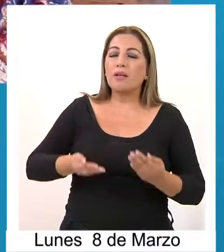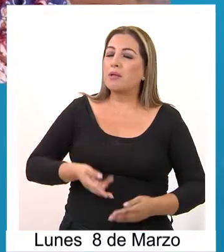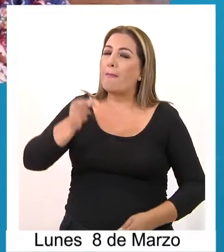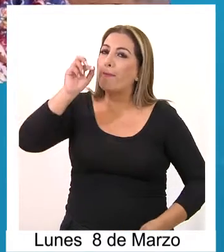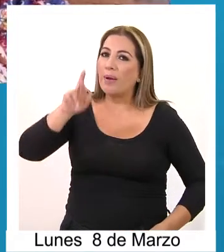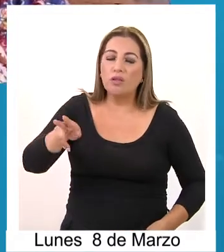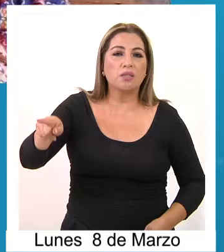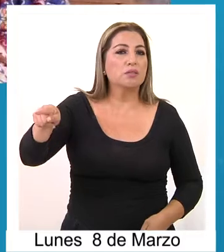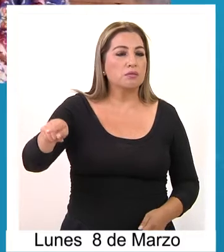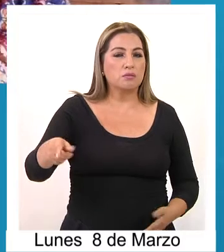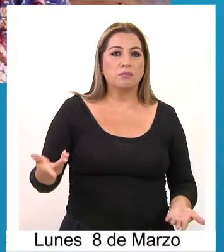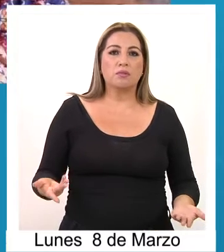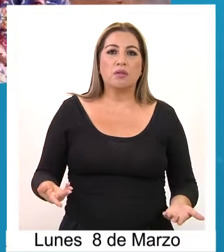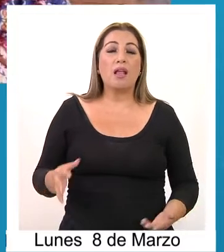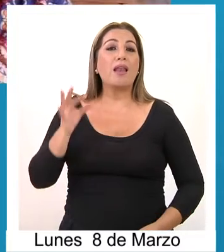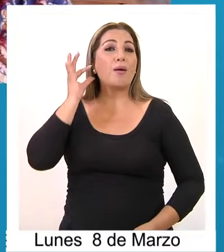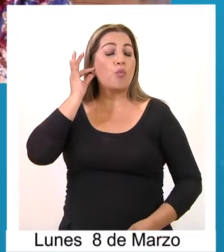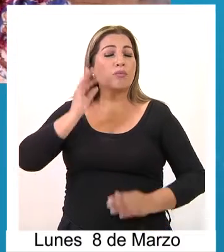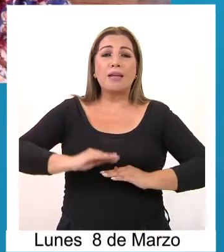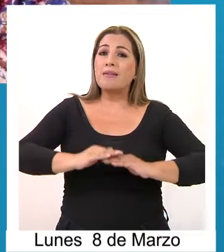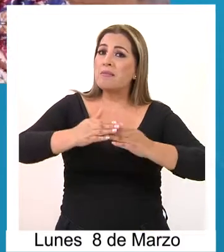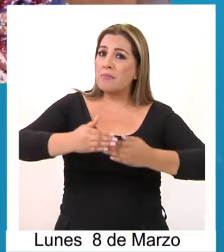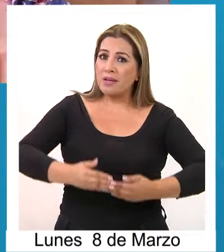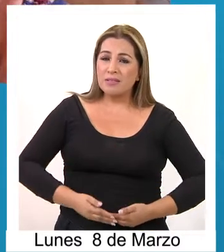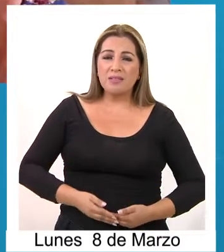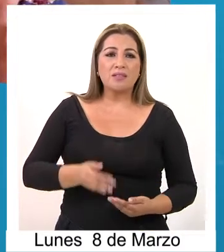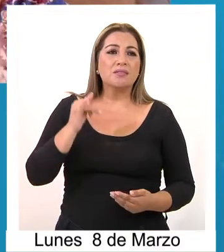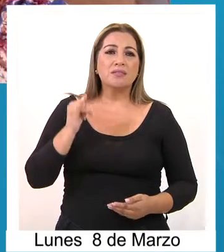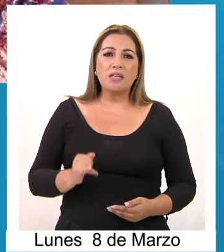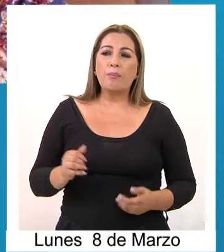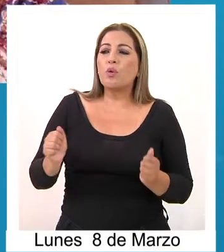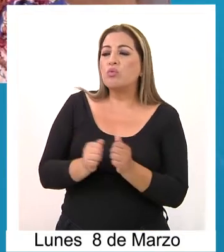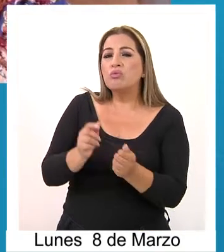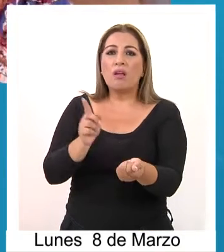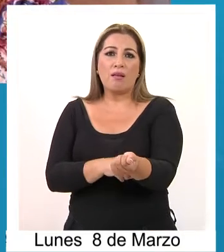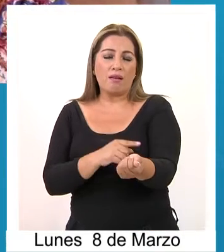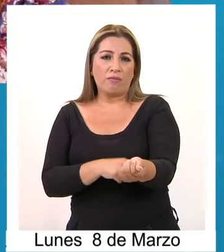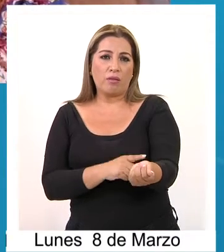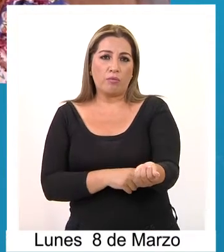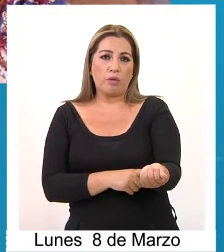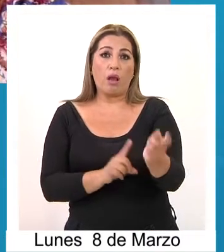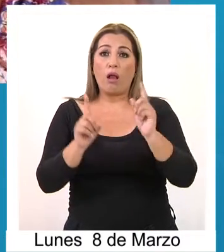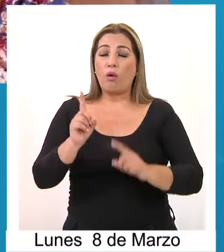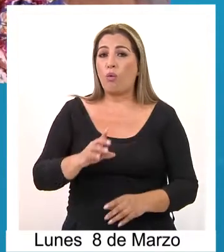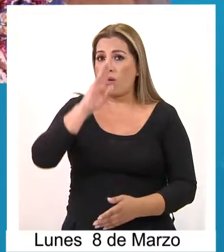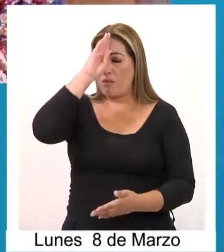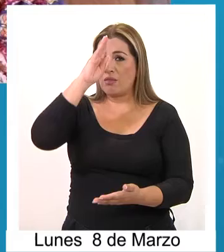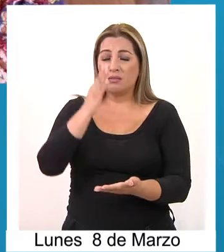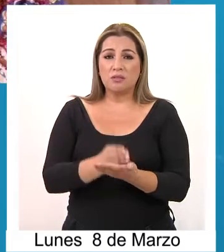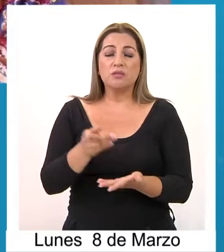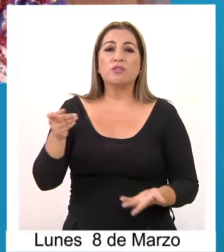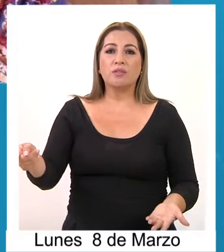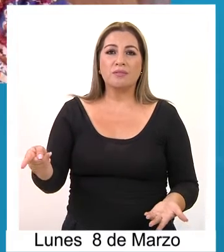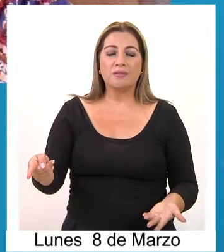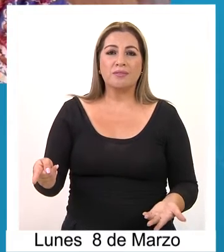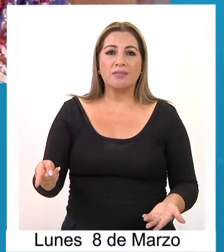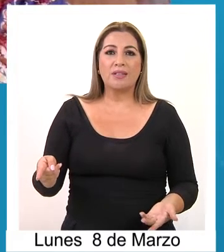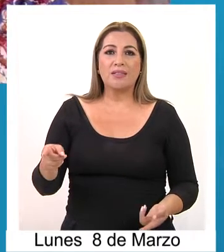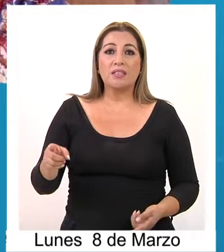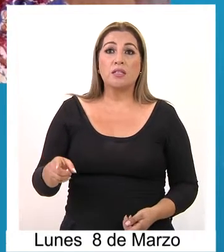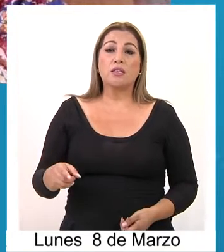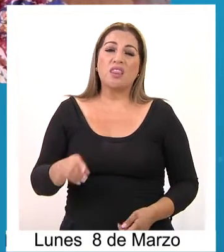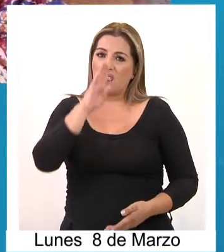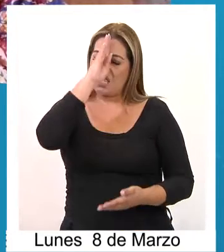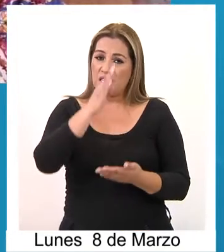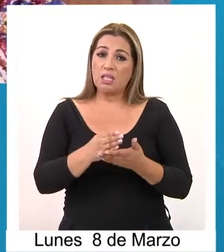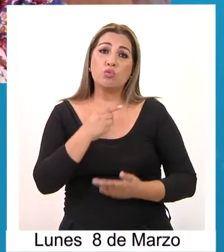bastante tranquilizadora, yo creo que es la mujer embarazada con su entorno familiar, si es que ella quiere tomar la decisión en conjunto, la que debiera definir